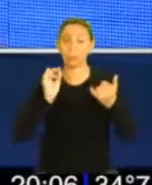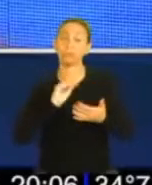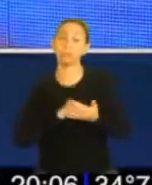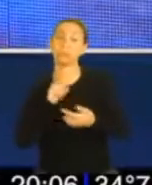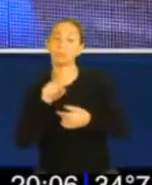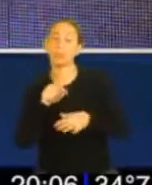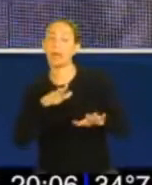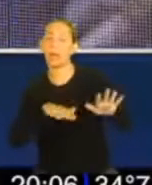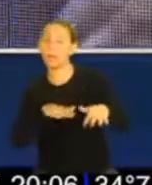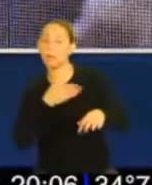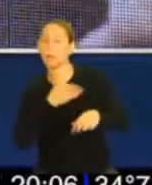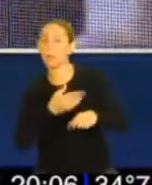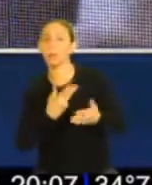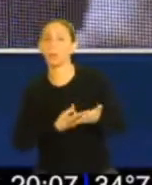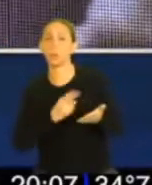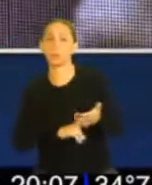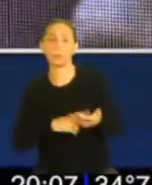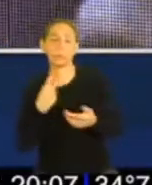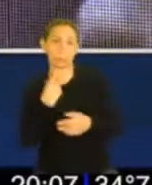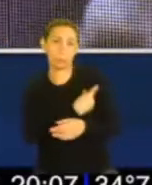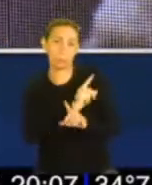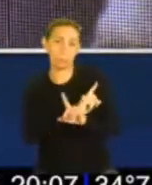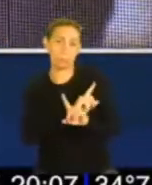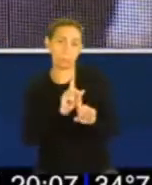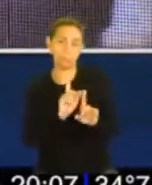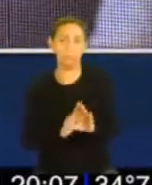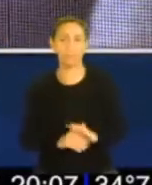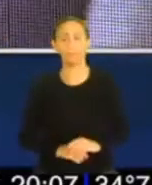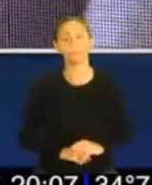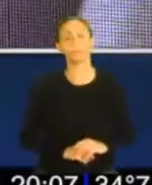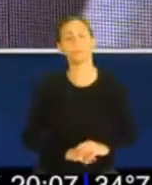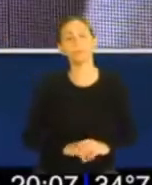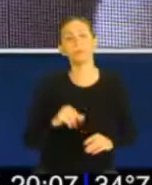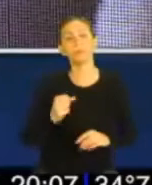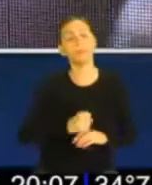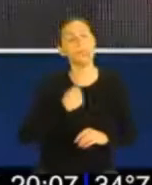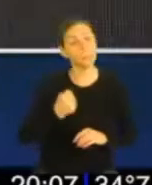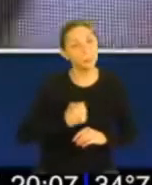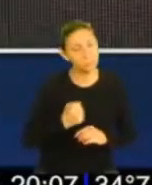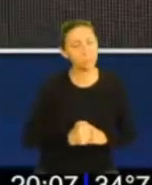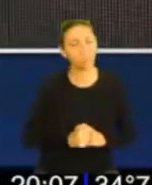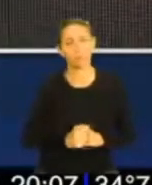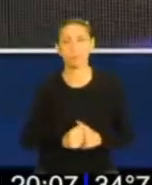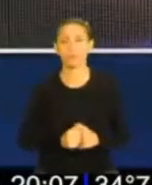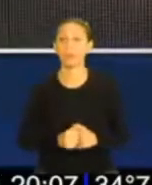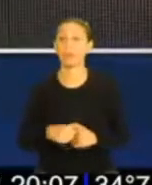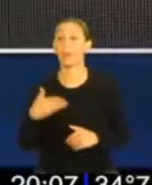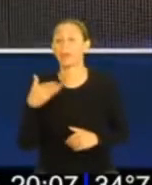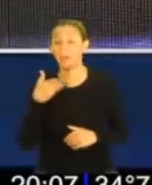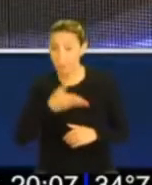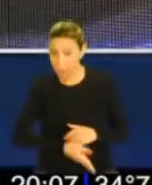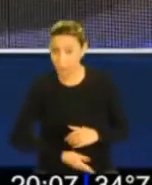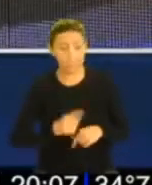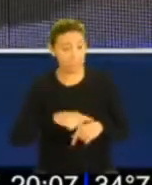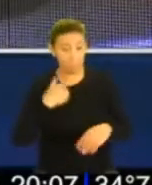la que por ahí no concurre a colocarse la segunda dosis y esto es muy importante. Así que, bueno, que se acerquen.